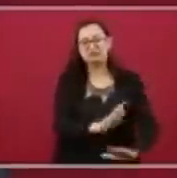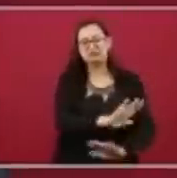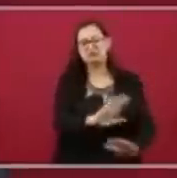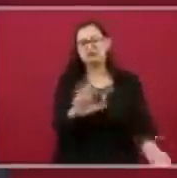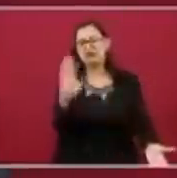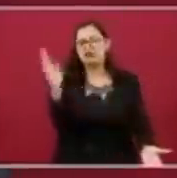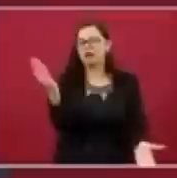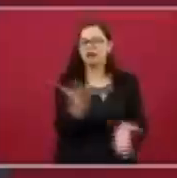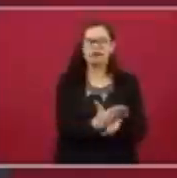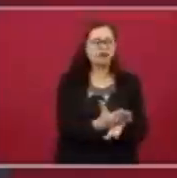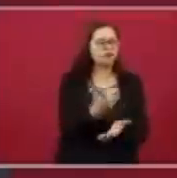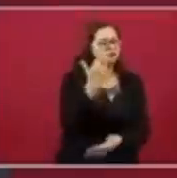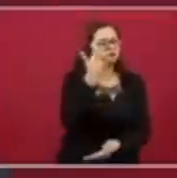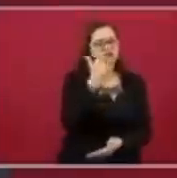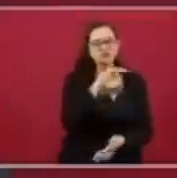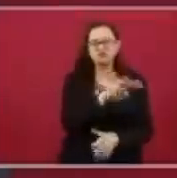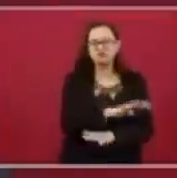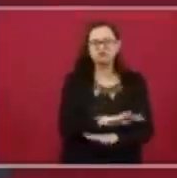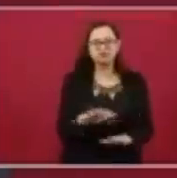ya